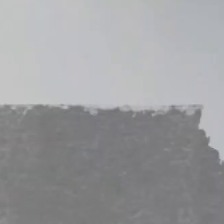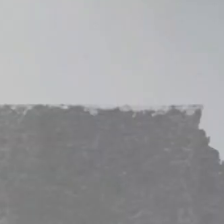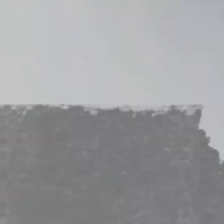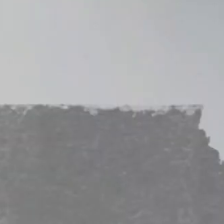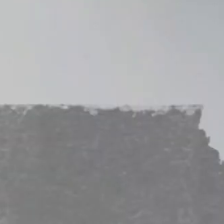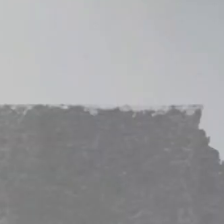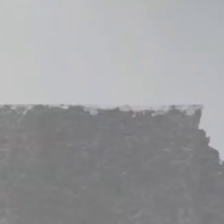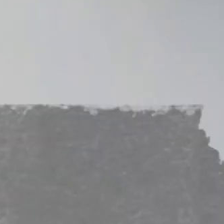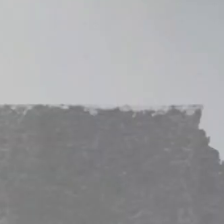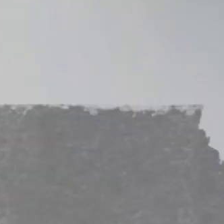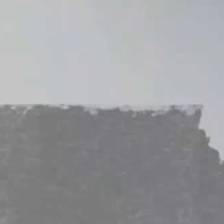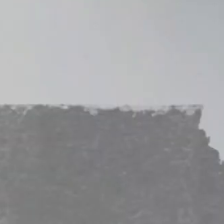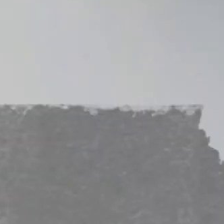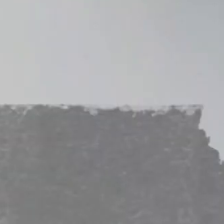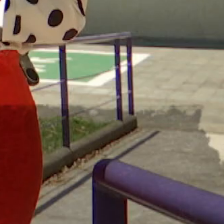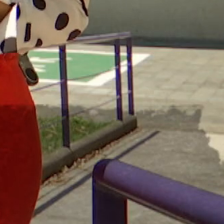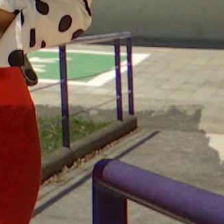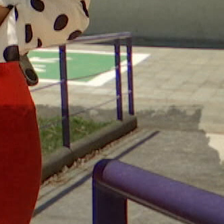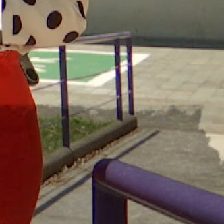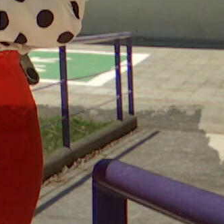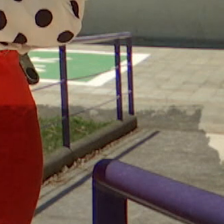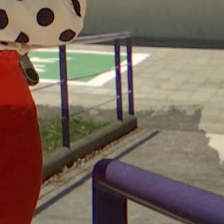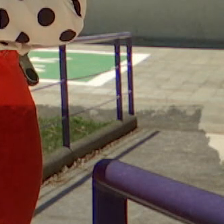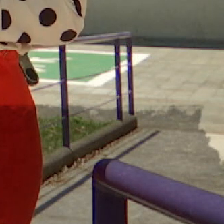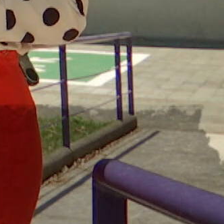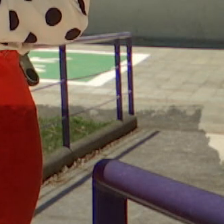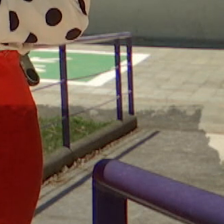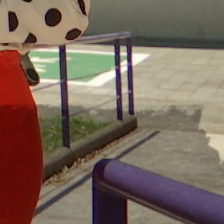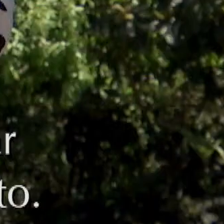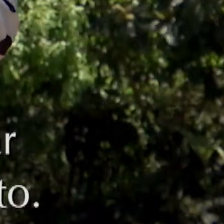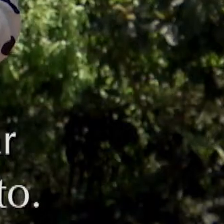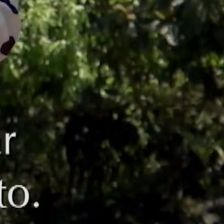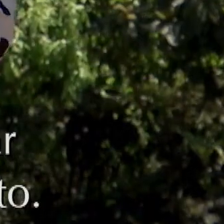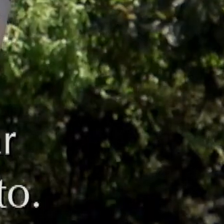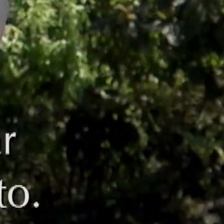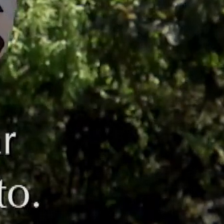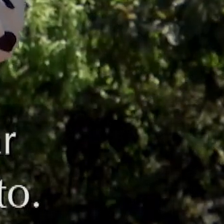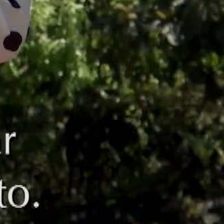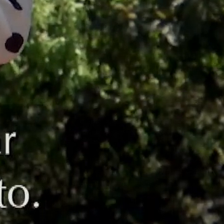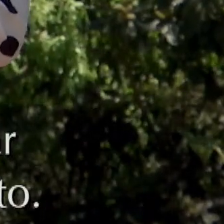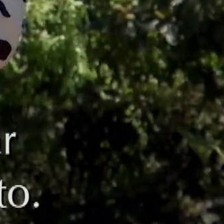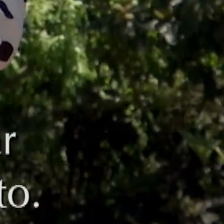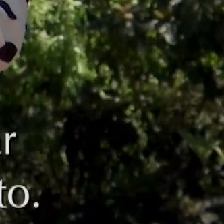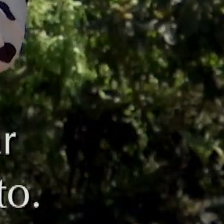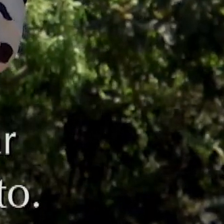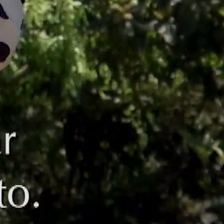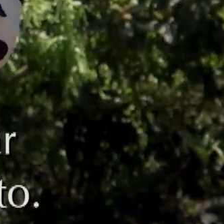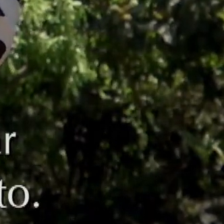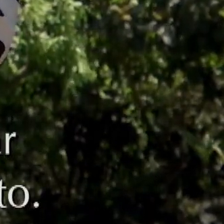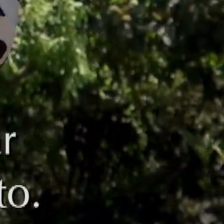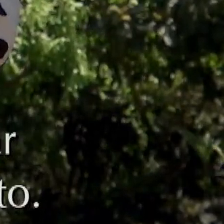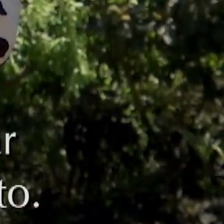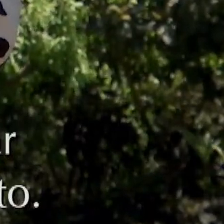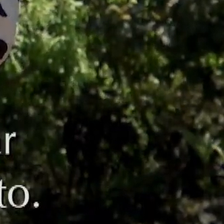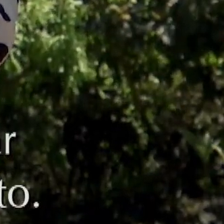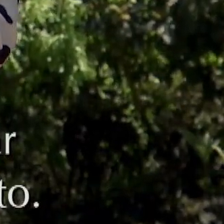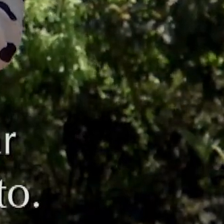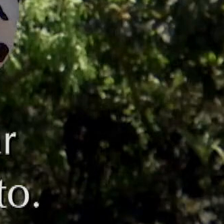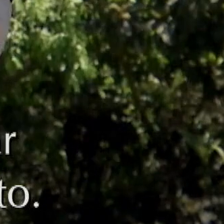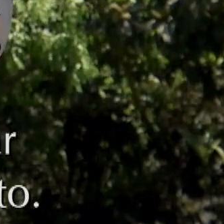se practique, más opciones de respuesta y situaciones similares tendremos. Otra manera es reflexionar antes de dar una